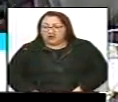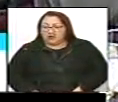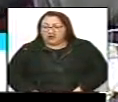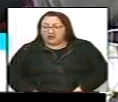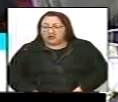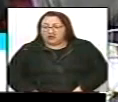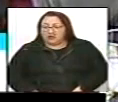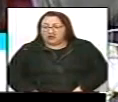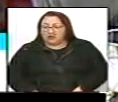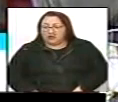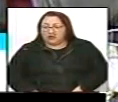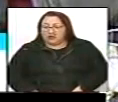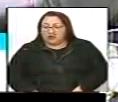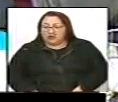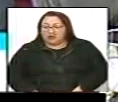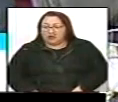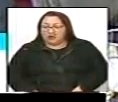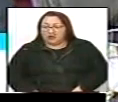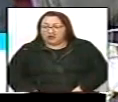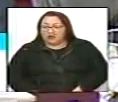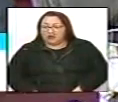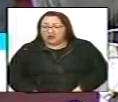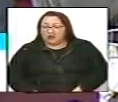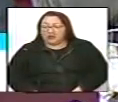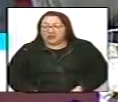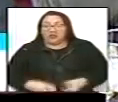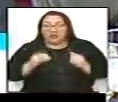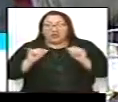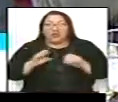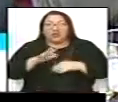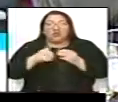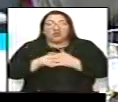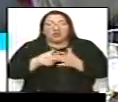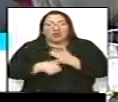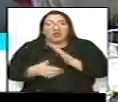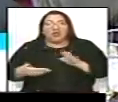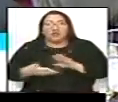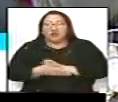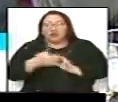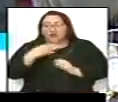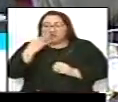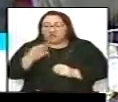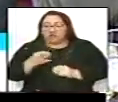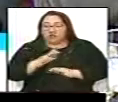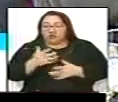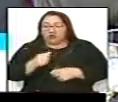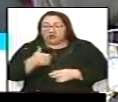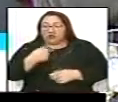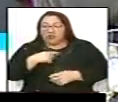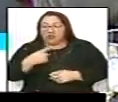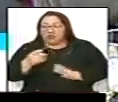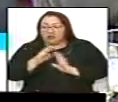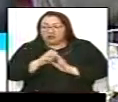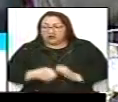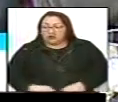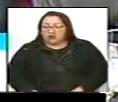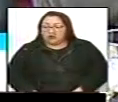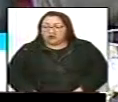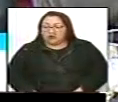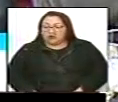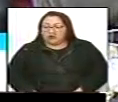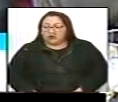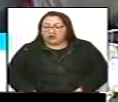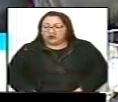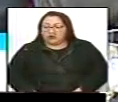quedaría prácticamente como argumento para archivar en el futuro cualquier otra denuncia constitucional. En